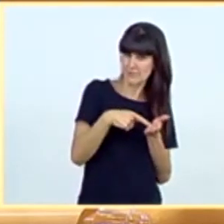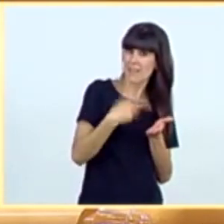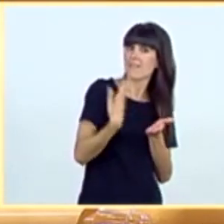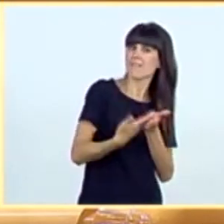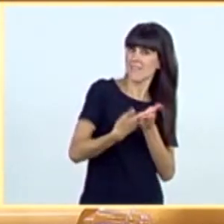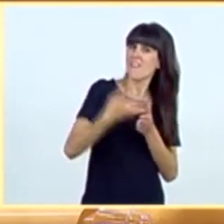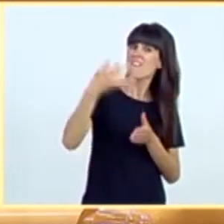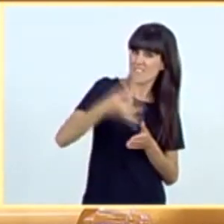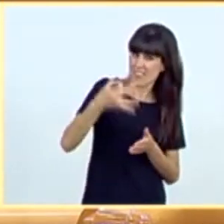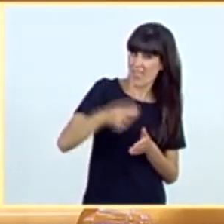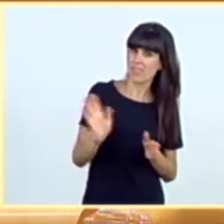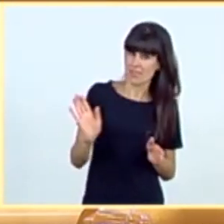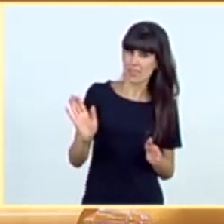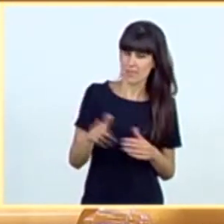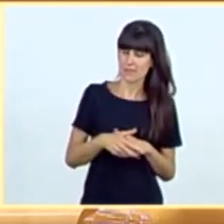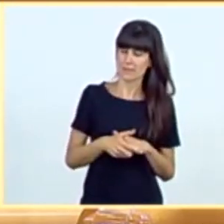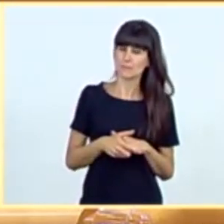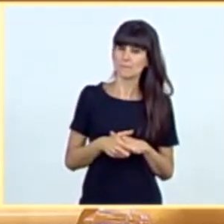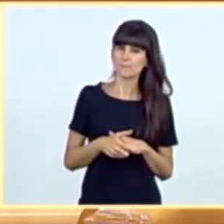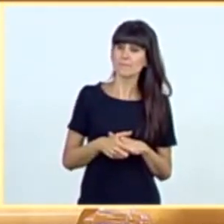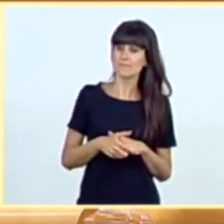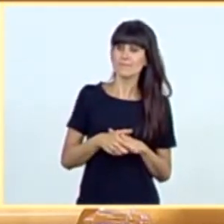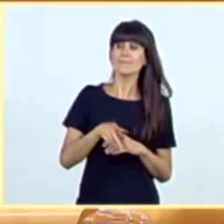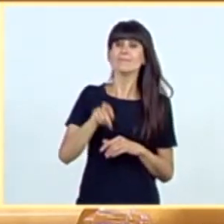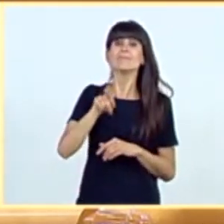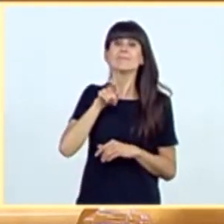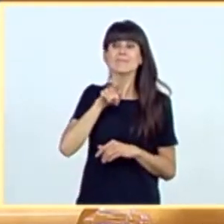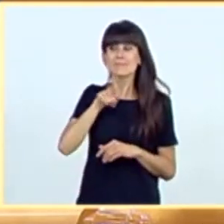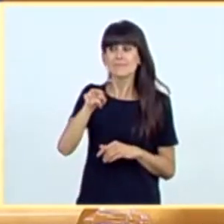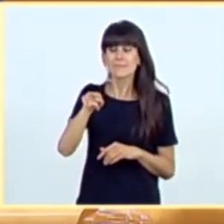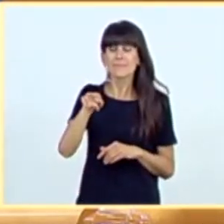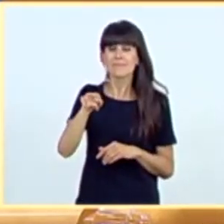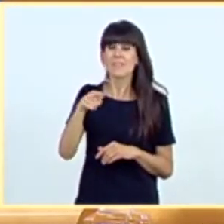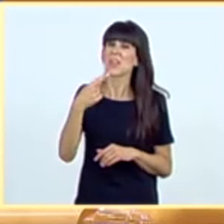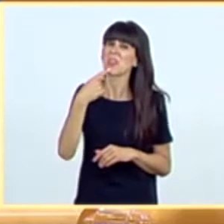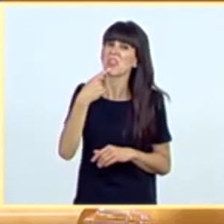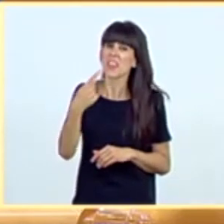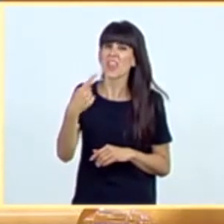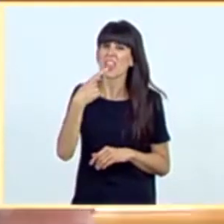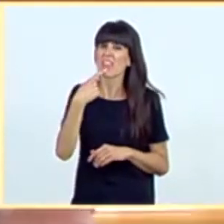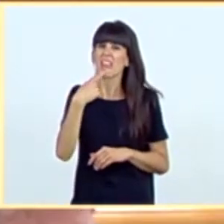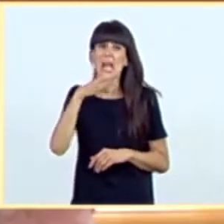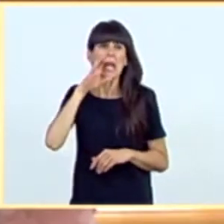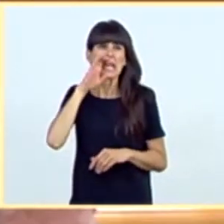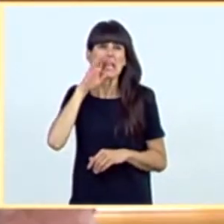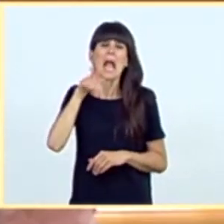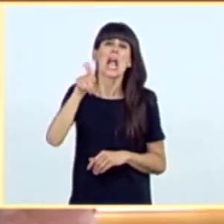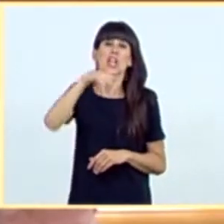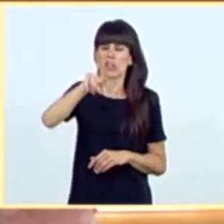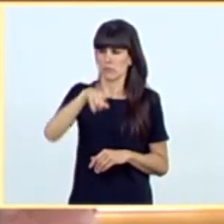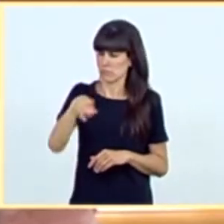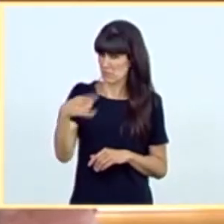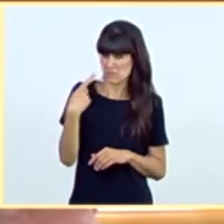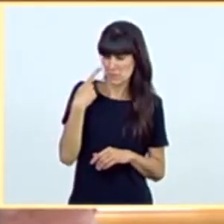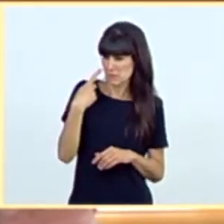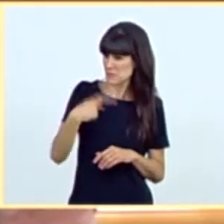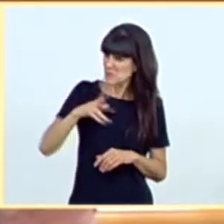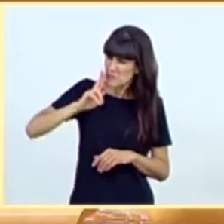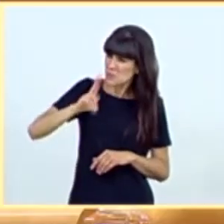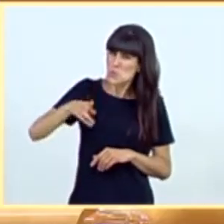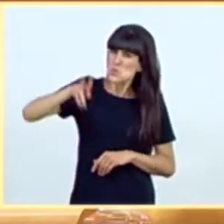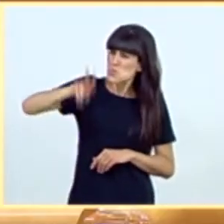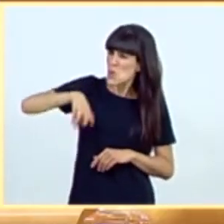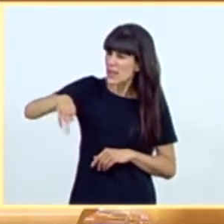mentiras en los argumentarios. Y usted, señoría, que dice que critican a todo el mundo, jamás les